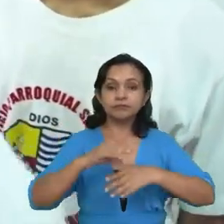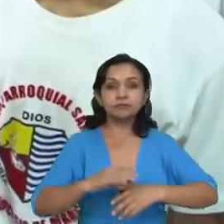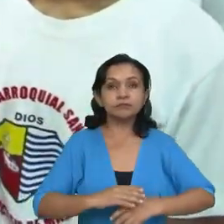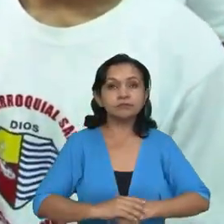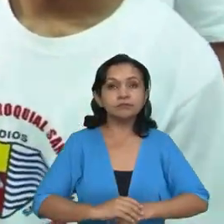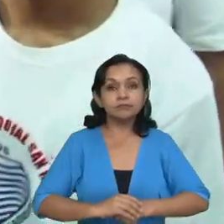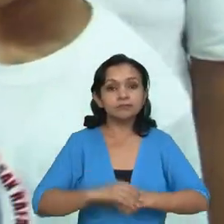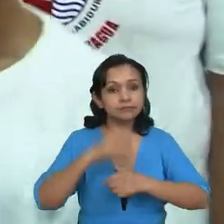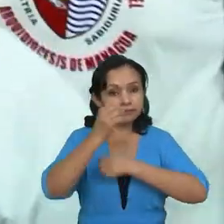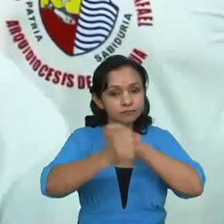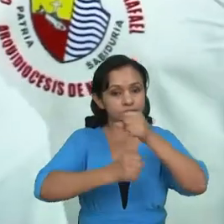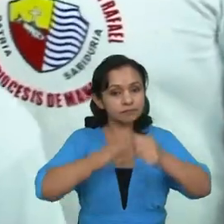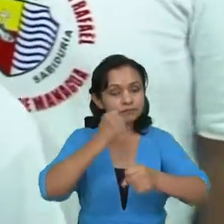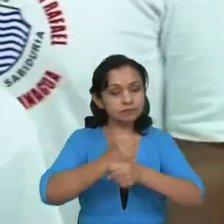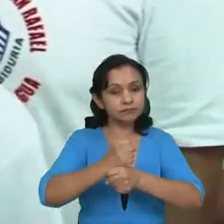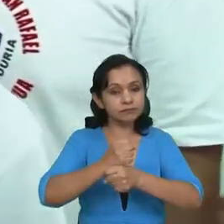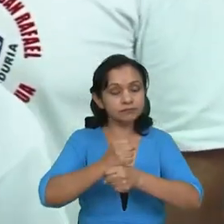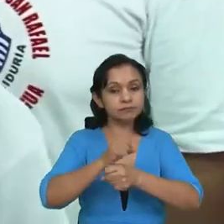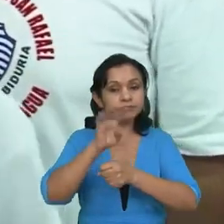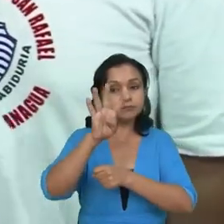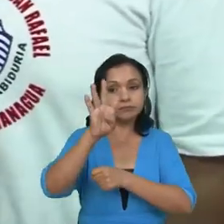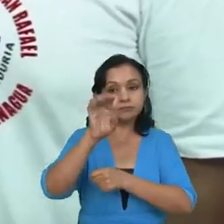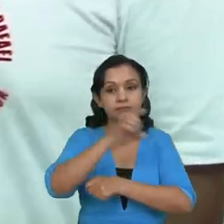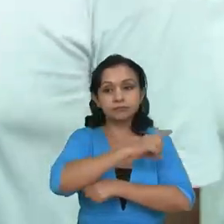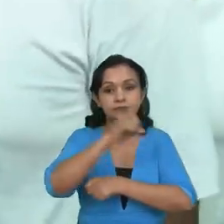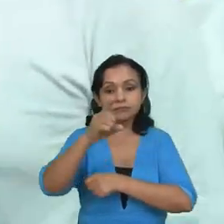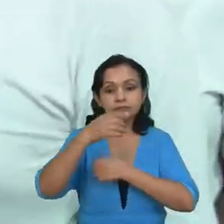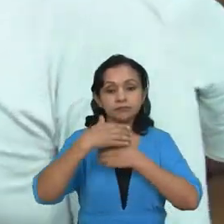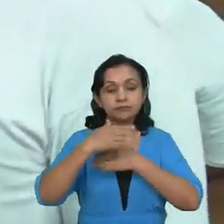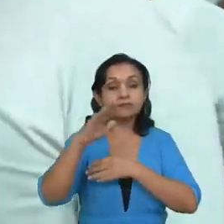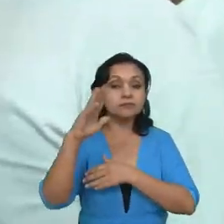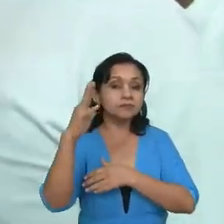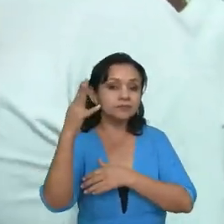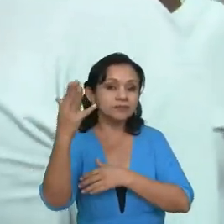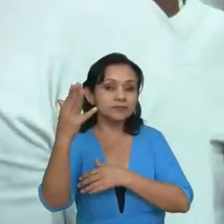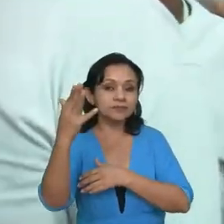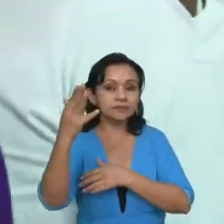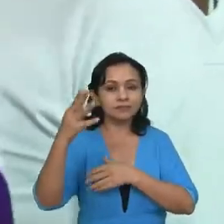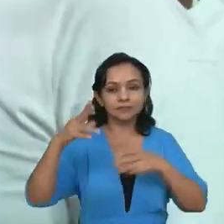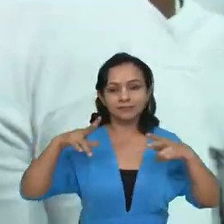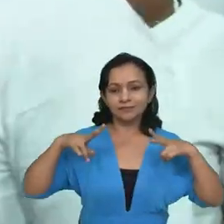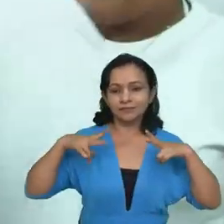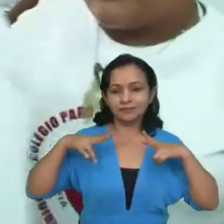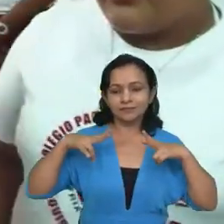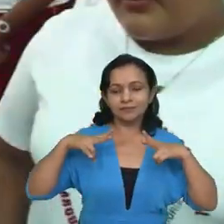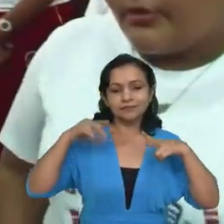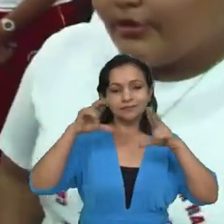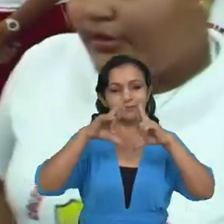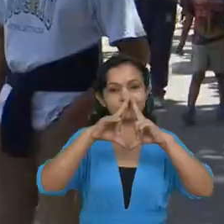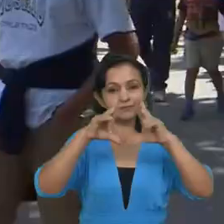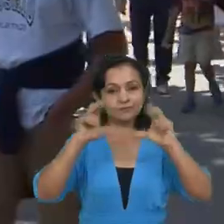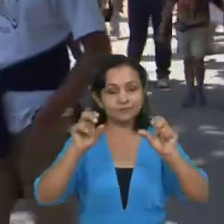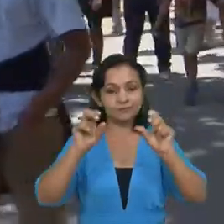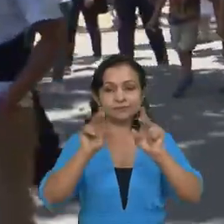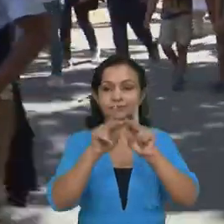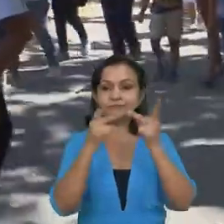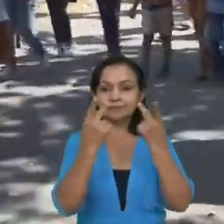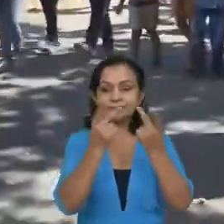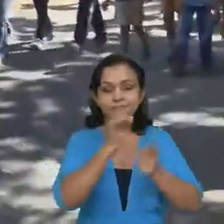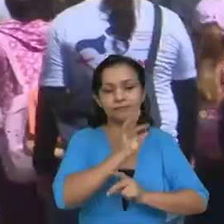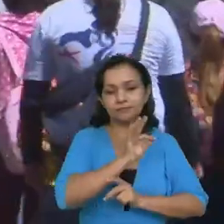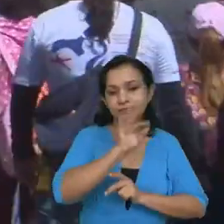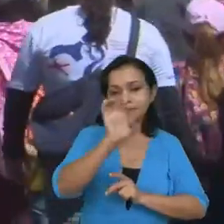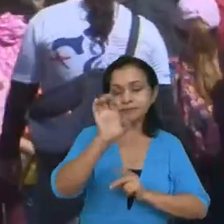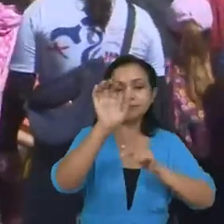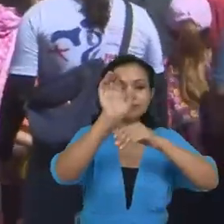este año la época de cuaresma se extenderá hasta el próximo 9 de abril y en nicaragua el pueblo vive estas fechas con mucha fe y